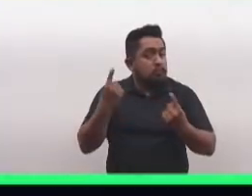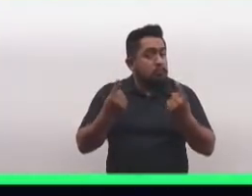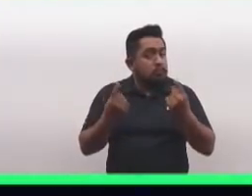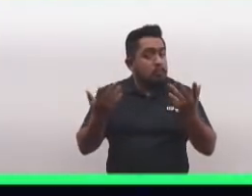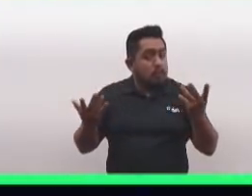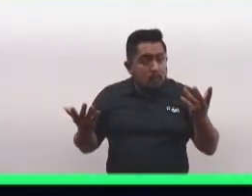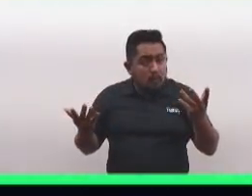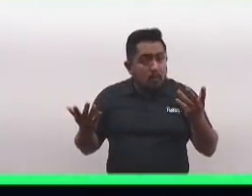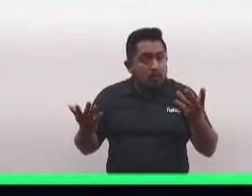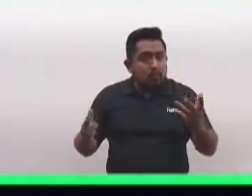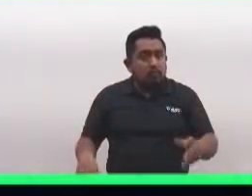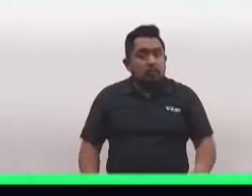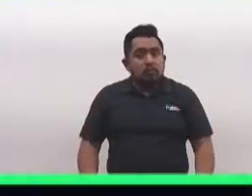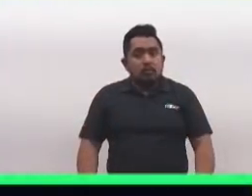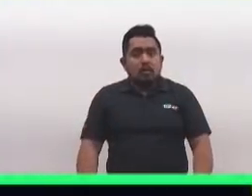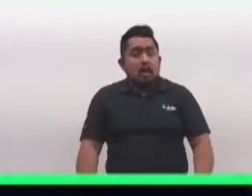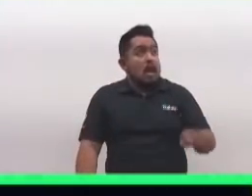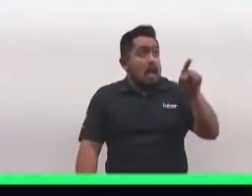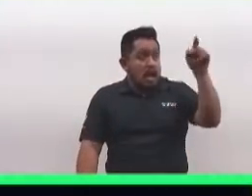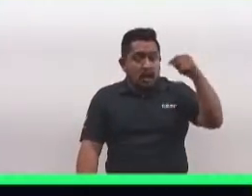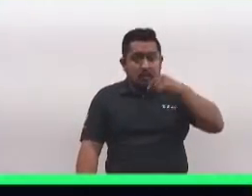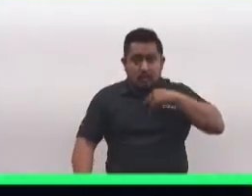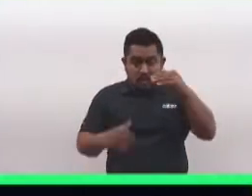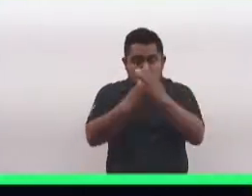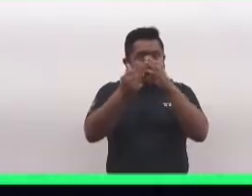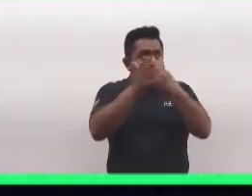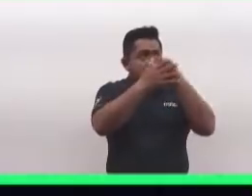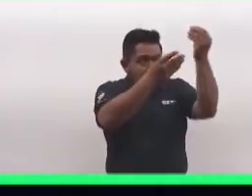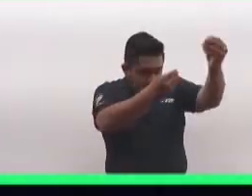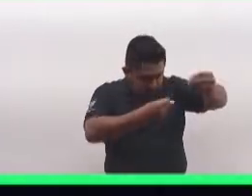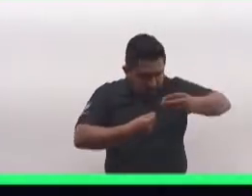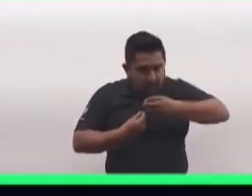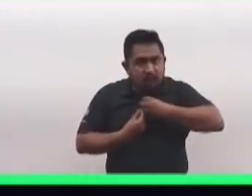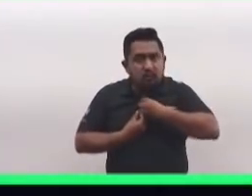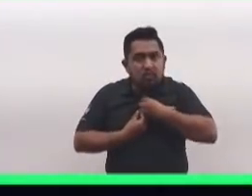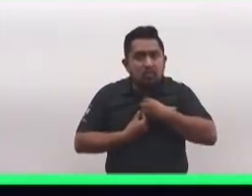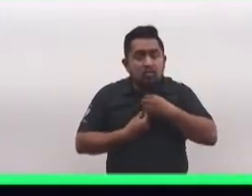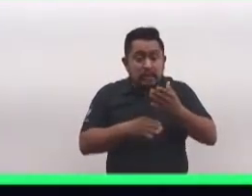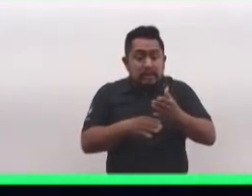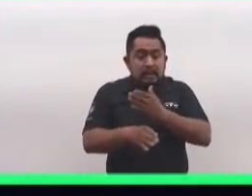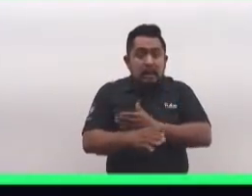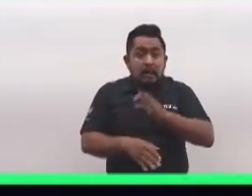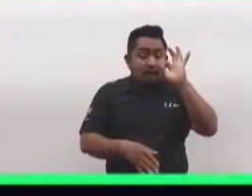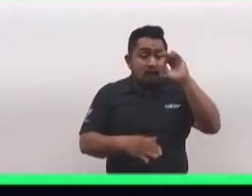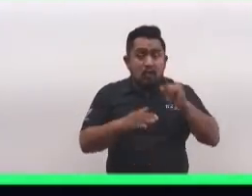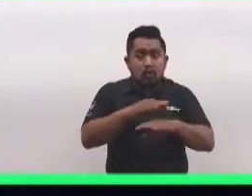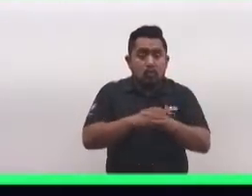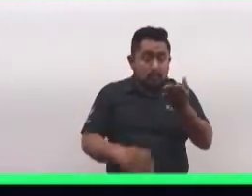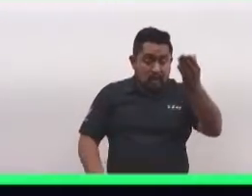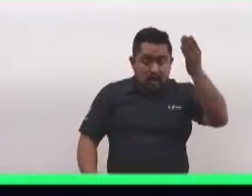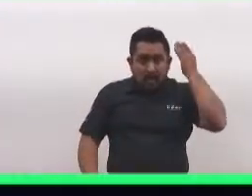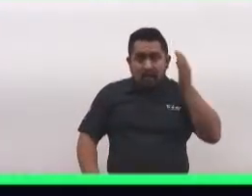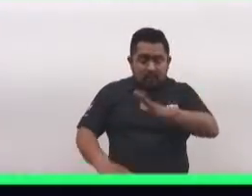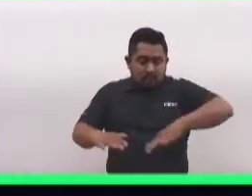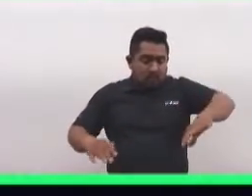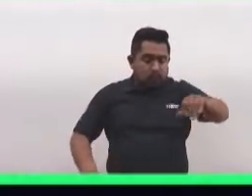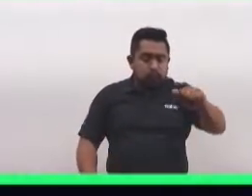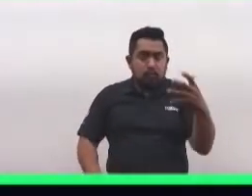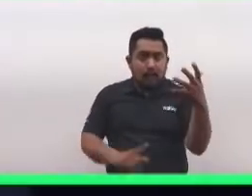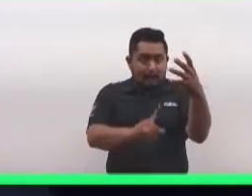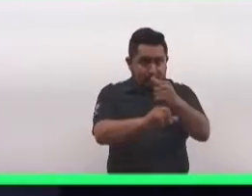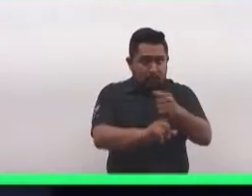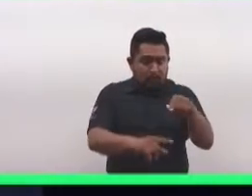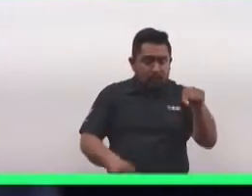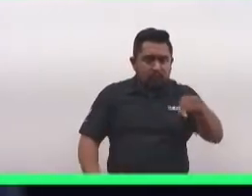vas a esperar que el señor te ponga un tope para que entiendas que debes obedecer en el culto anterior hablamos del desierto hablamos de los propósitos del desierto y dijimos